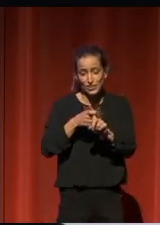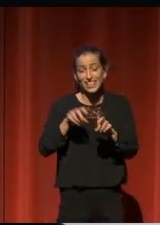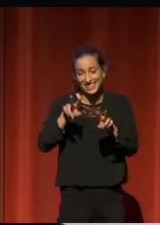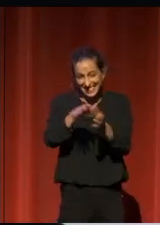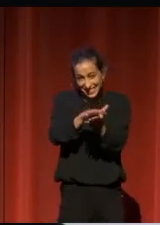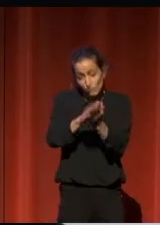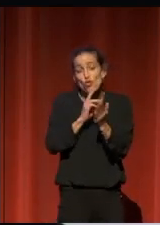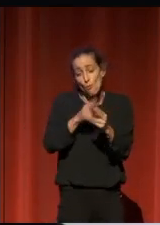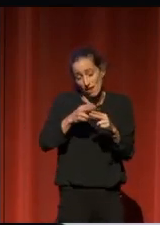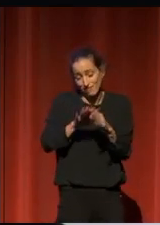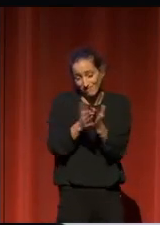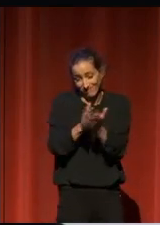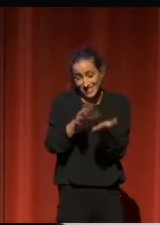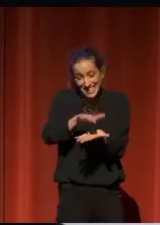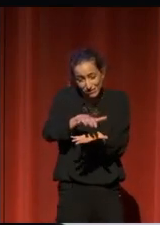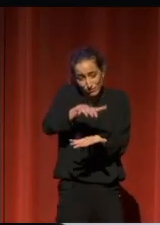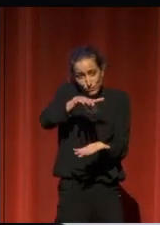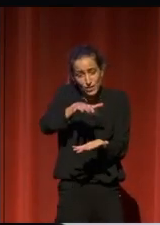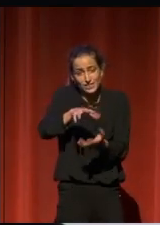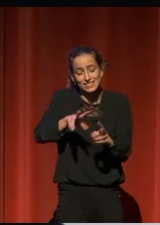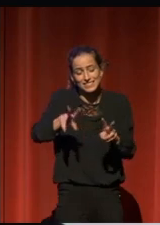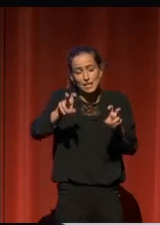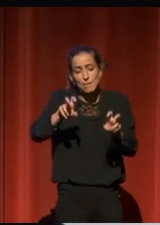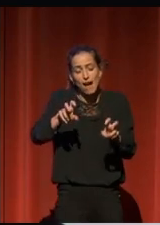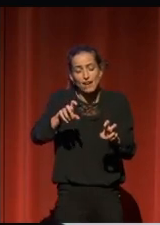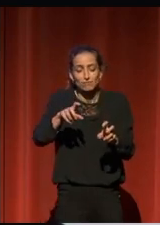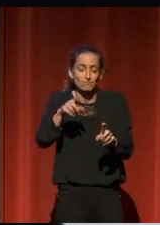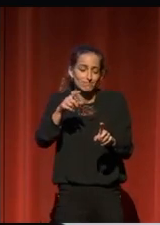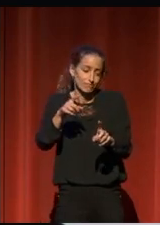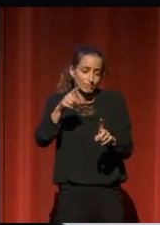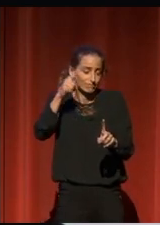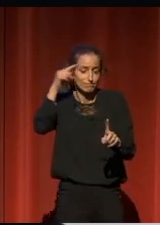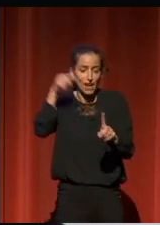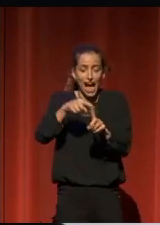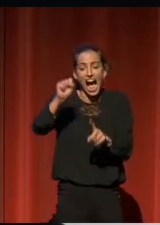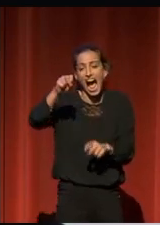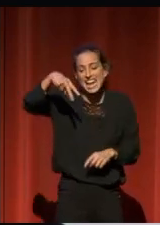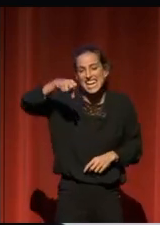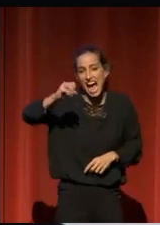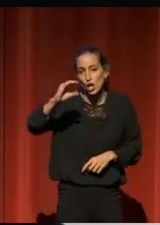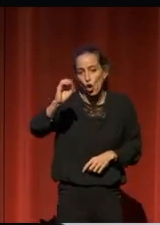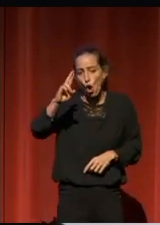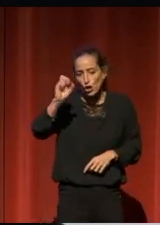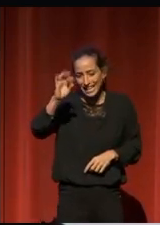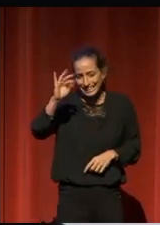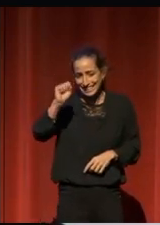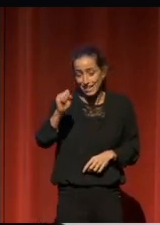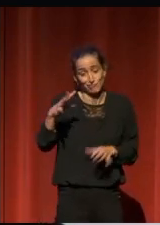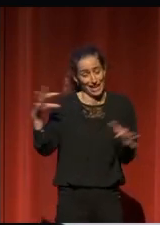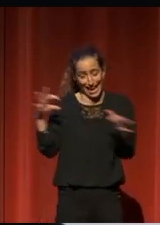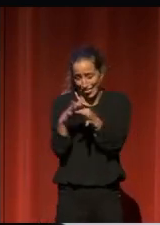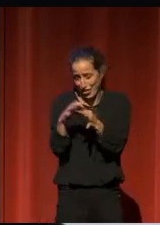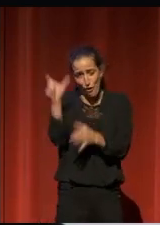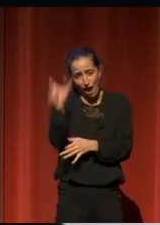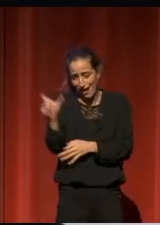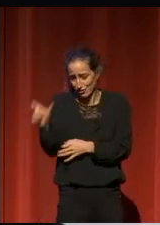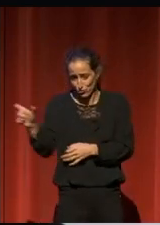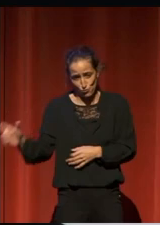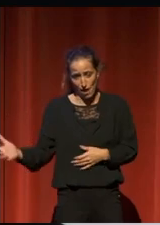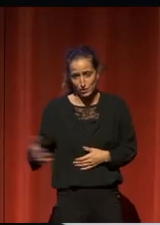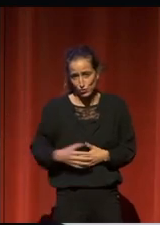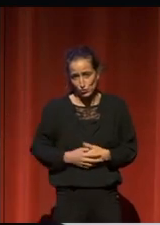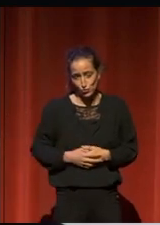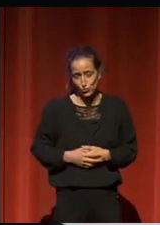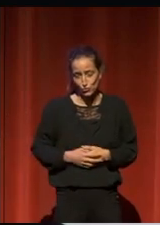tratado para alejar la melancolía tan consustancial a los seres humanos. Están los escritos